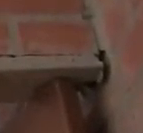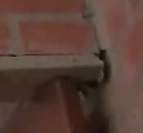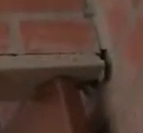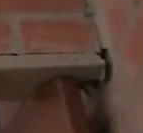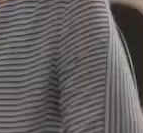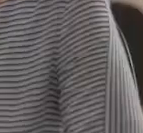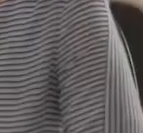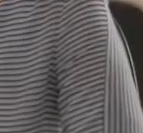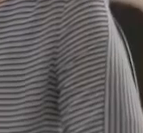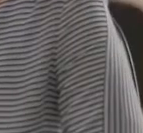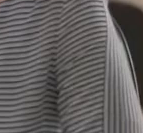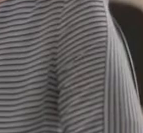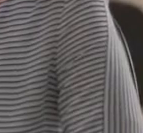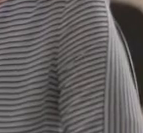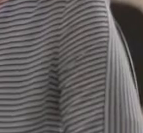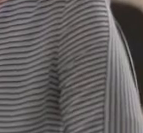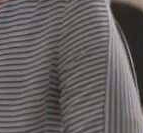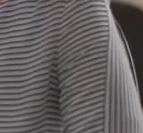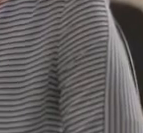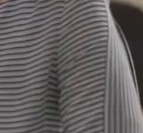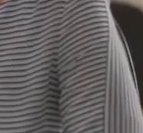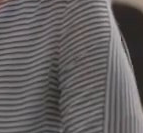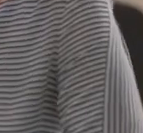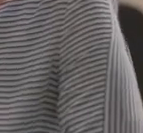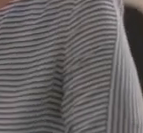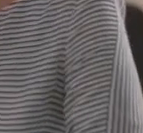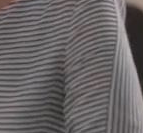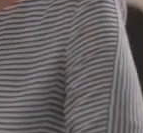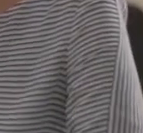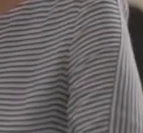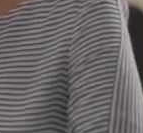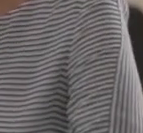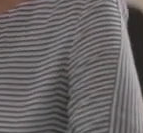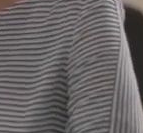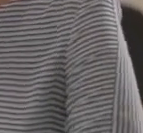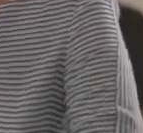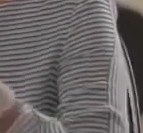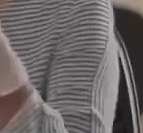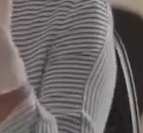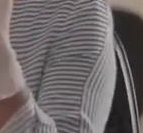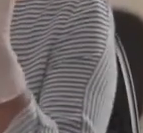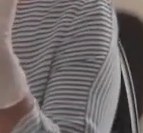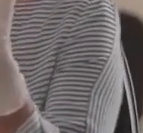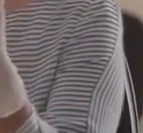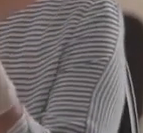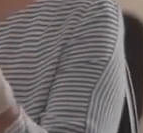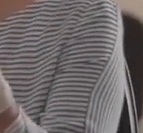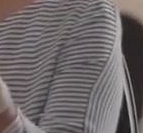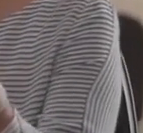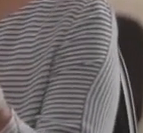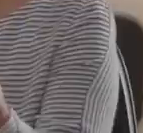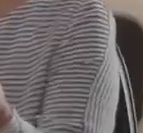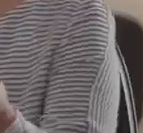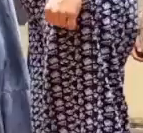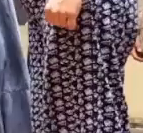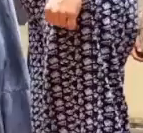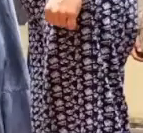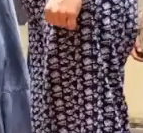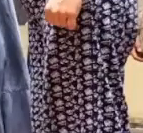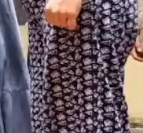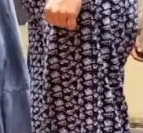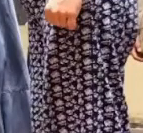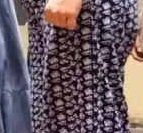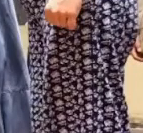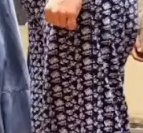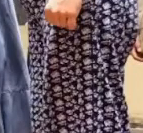oferente. También hicimos uso de la tienda virtual del Estado colombiano, plataforma en la que los almacenes de grandes superficies publican sus catálogos para